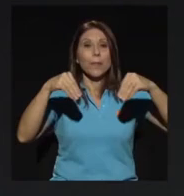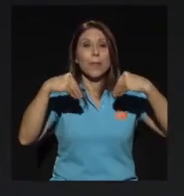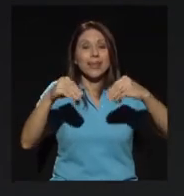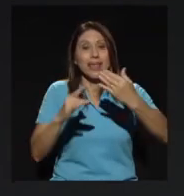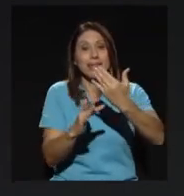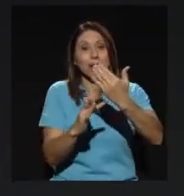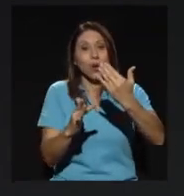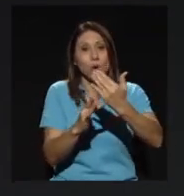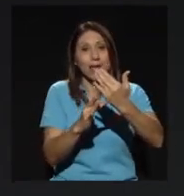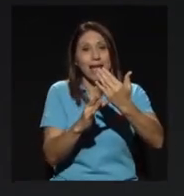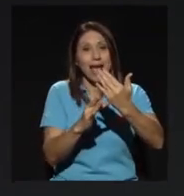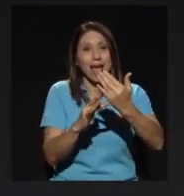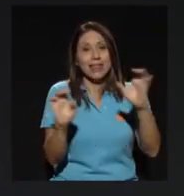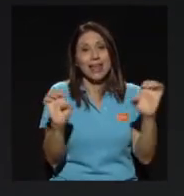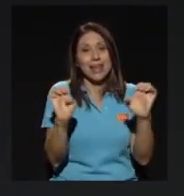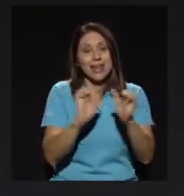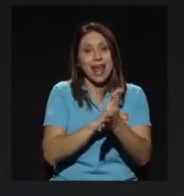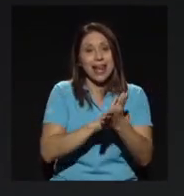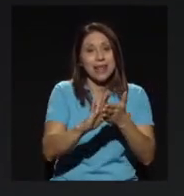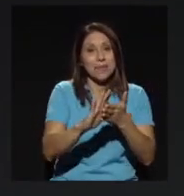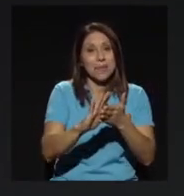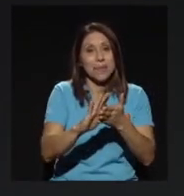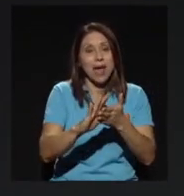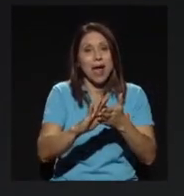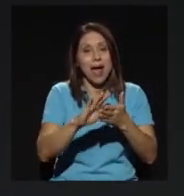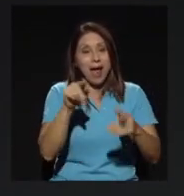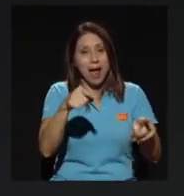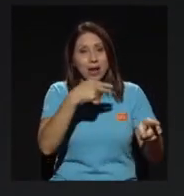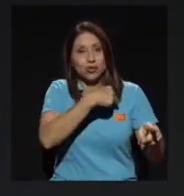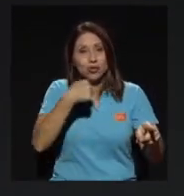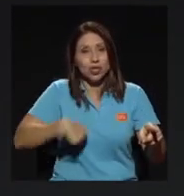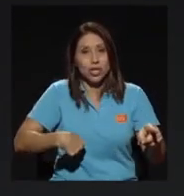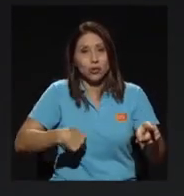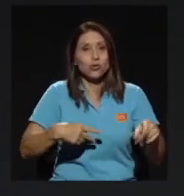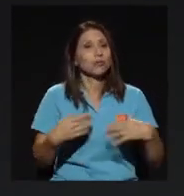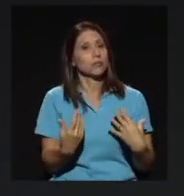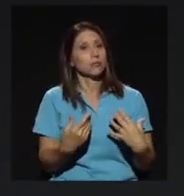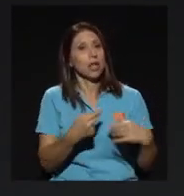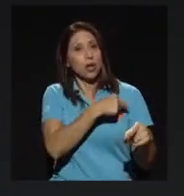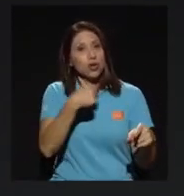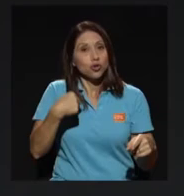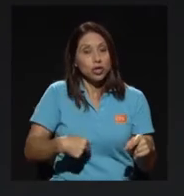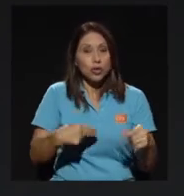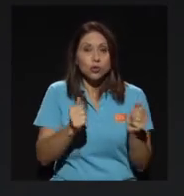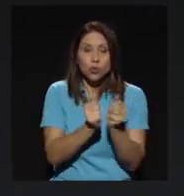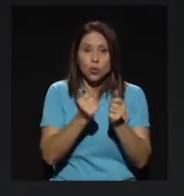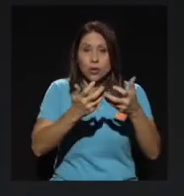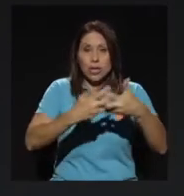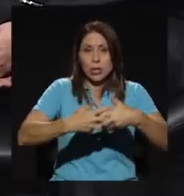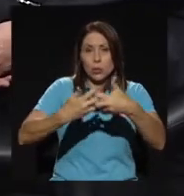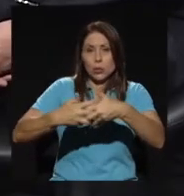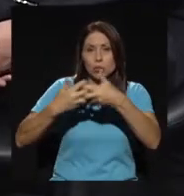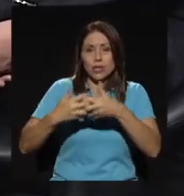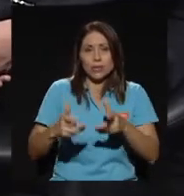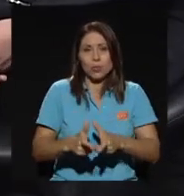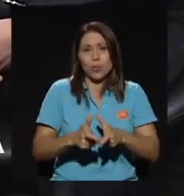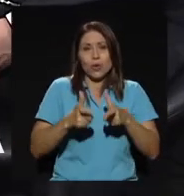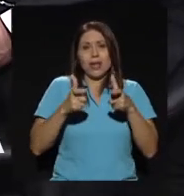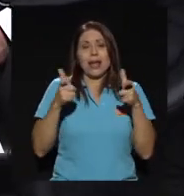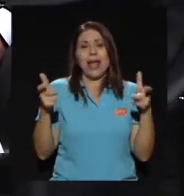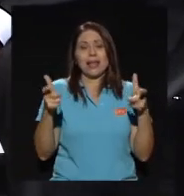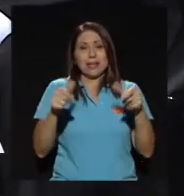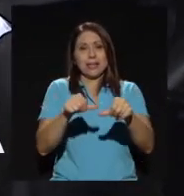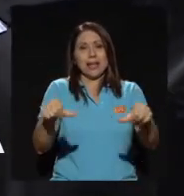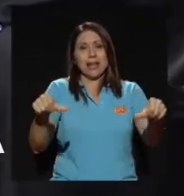a los chinos y los chinos con e industrias muy grandes en el en el campo de fotovoltaico